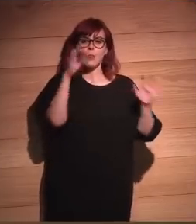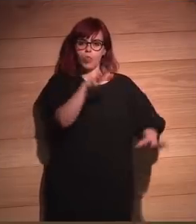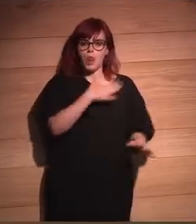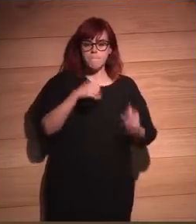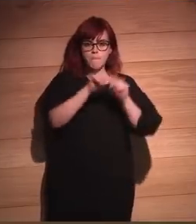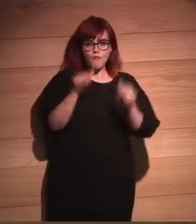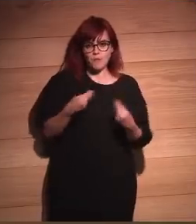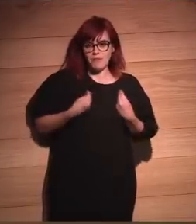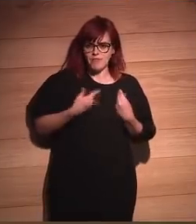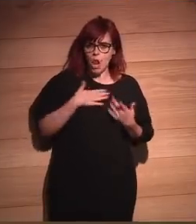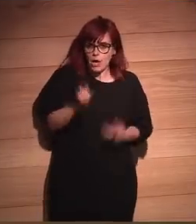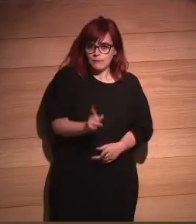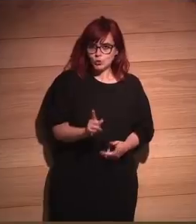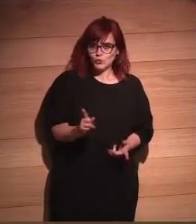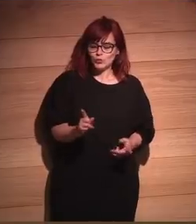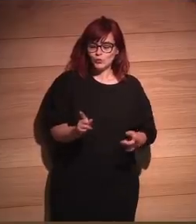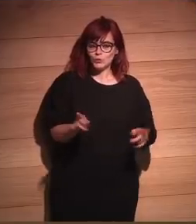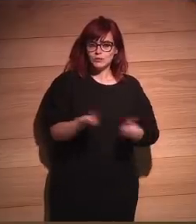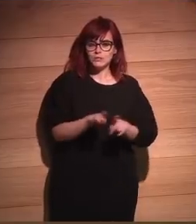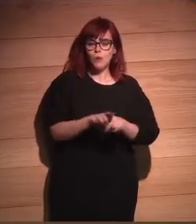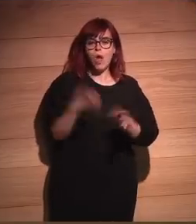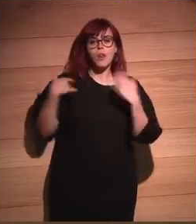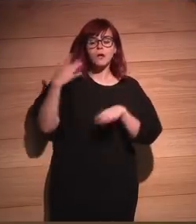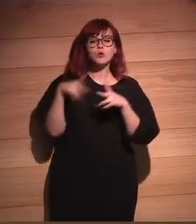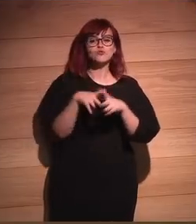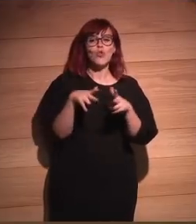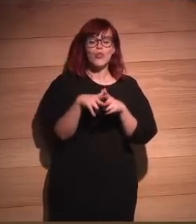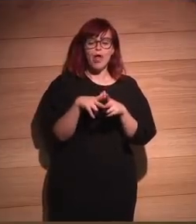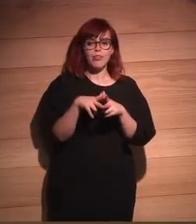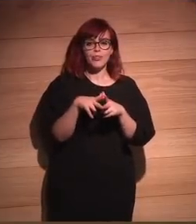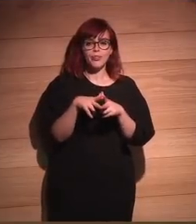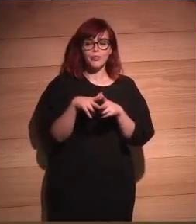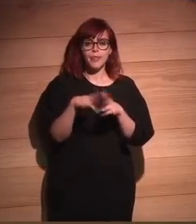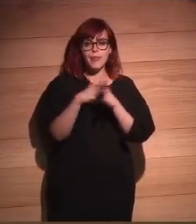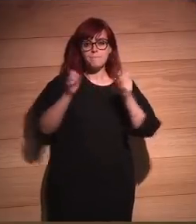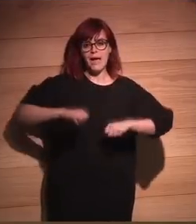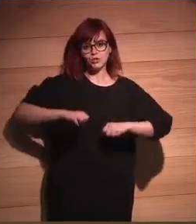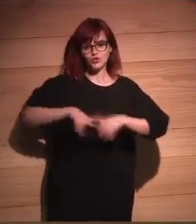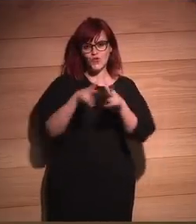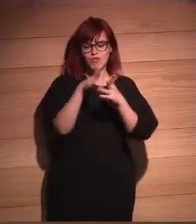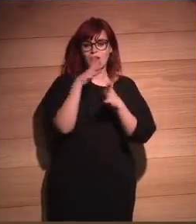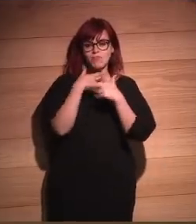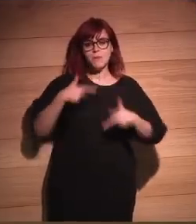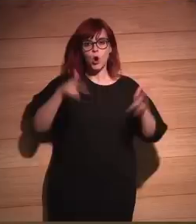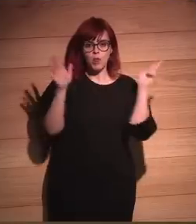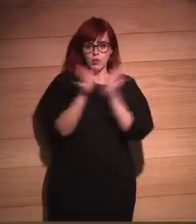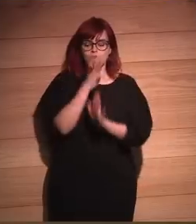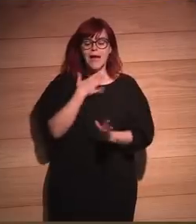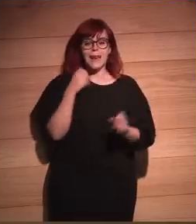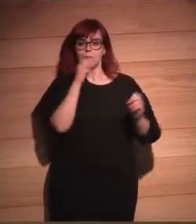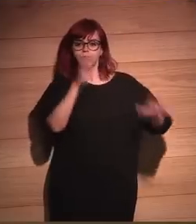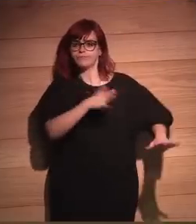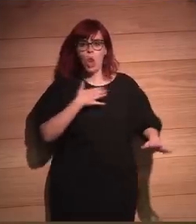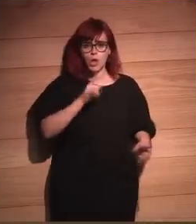nuestro modo de vida, que es el modo de vida, diríamos, de lo que podemos llamar las sociedades del pacto social democrático, si se quiere, ¿no? Que han